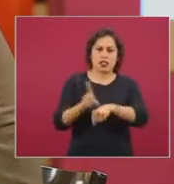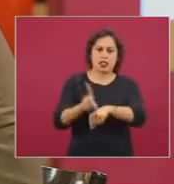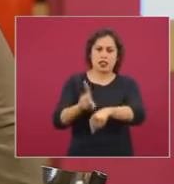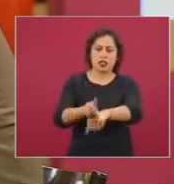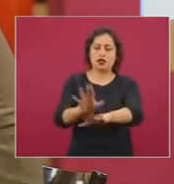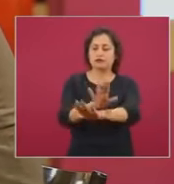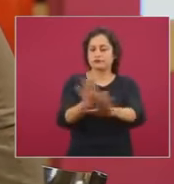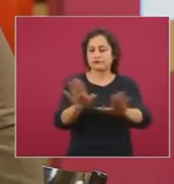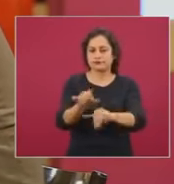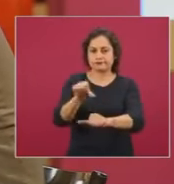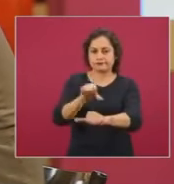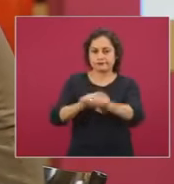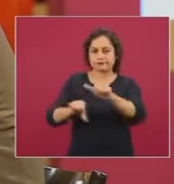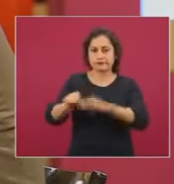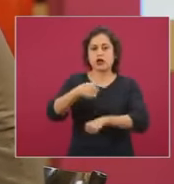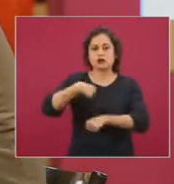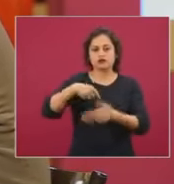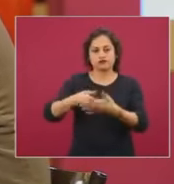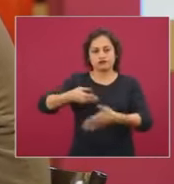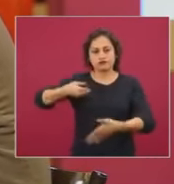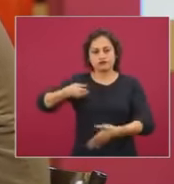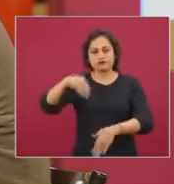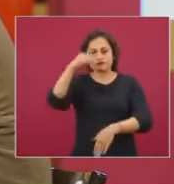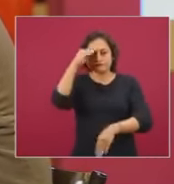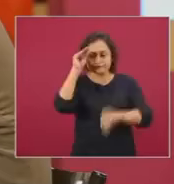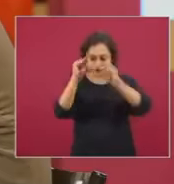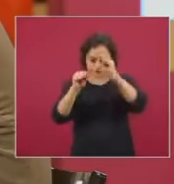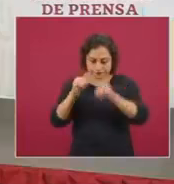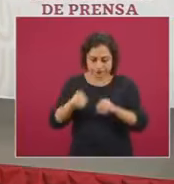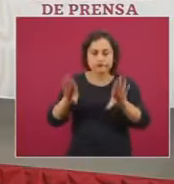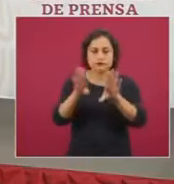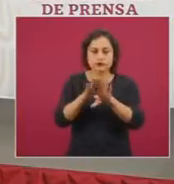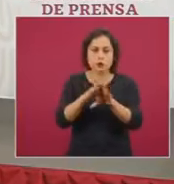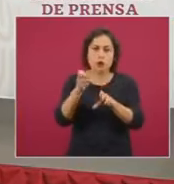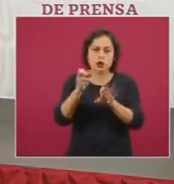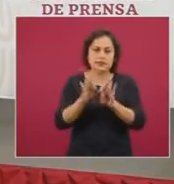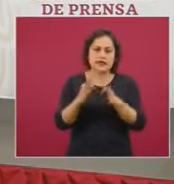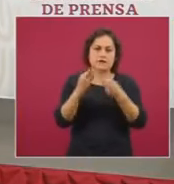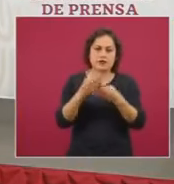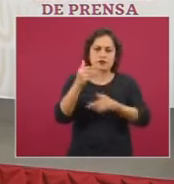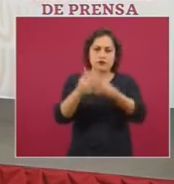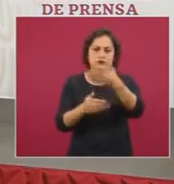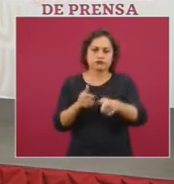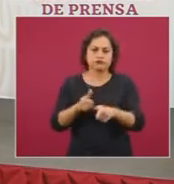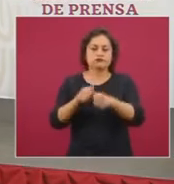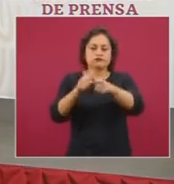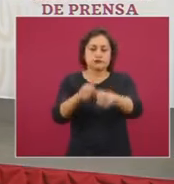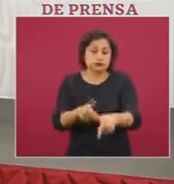es parte de las estrategias. Creo que es importante seguir manteniéndolas y seguir manteniendo